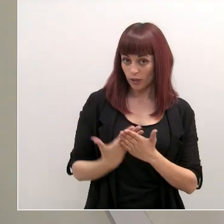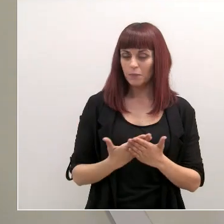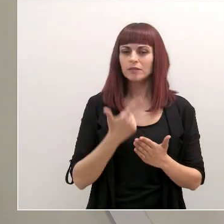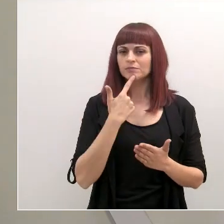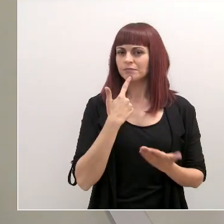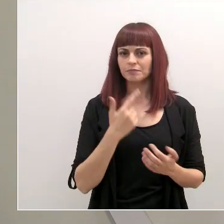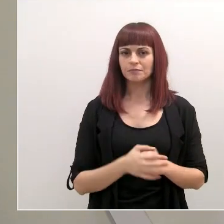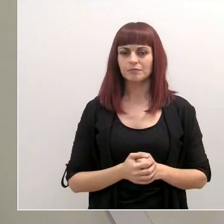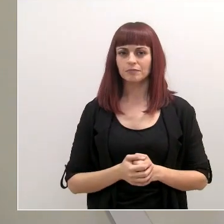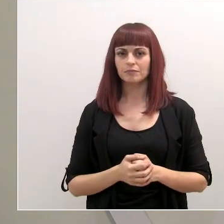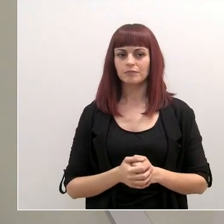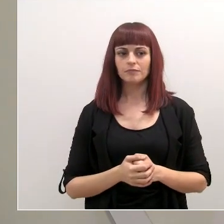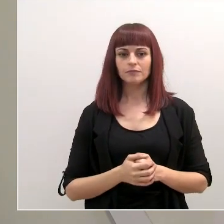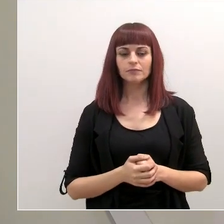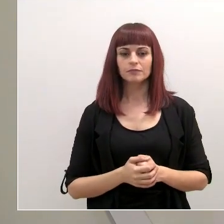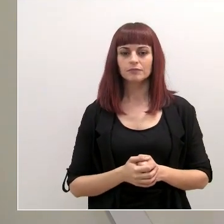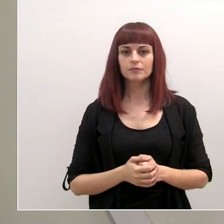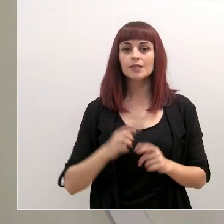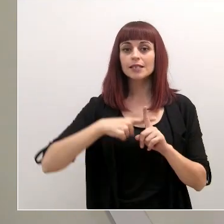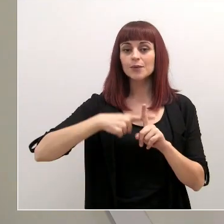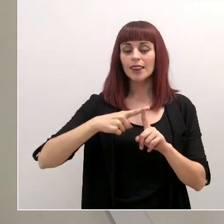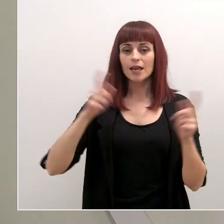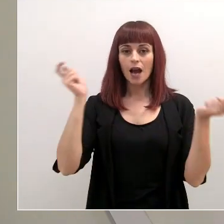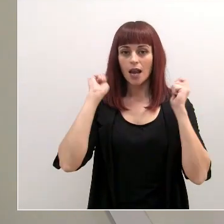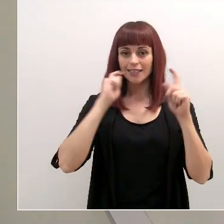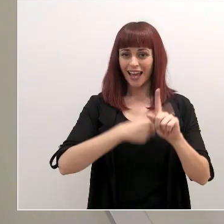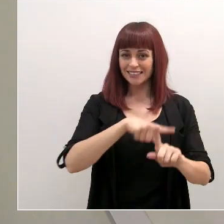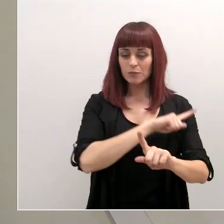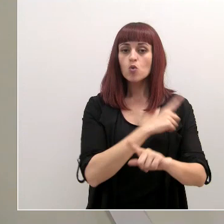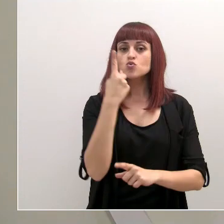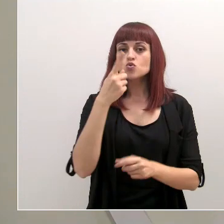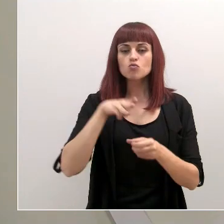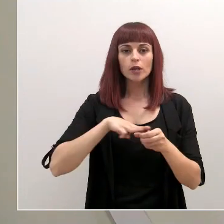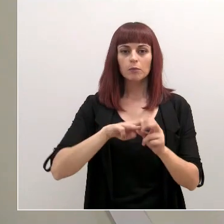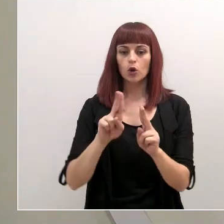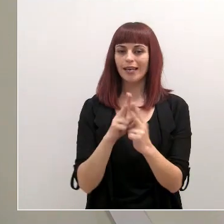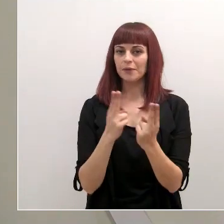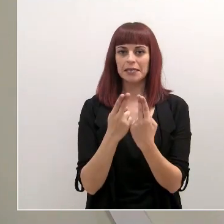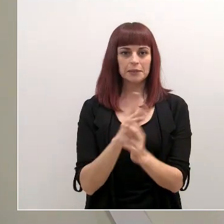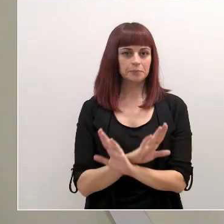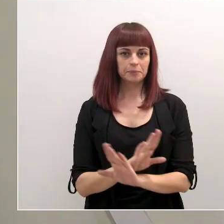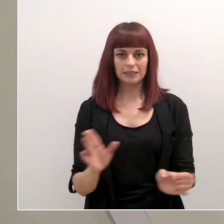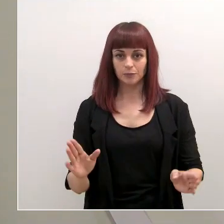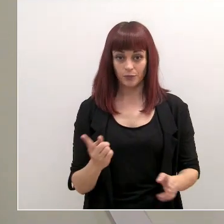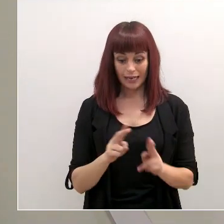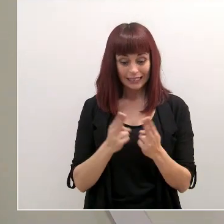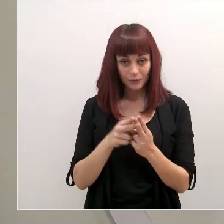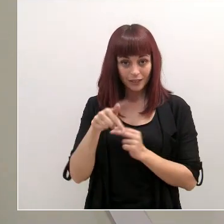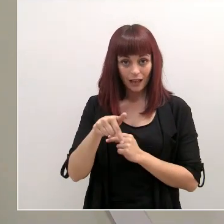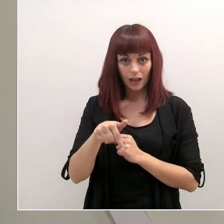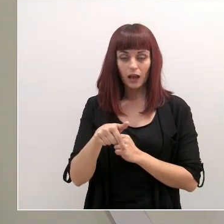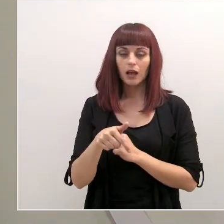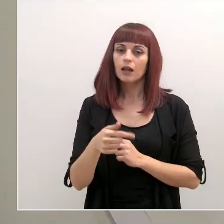los siguientes. Tan solo se decreta el nivel de alerta extremo para un municipio, Librilla. En este municipio